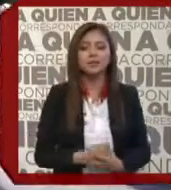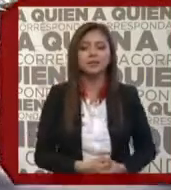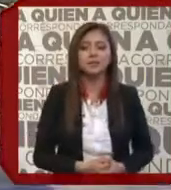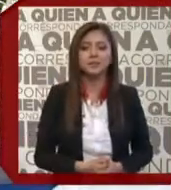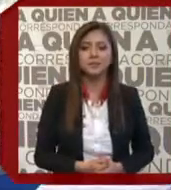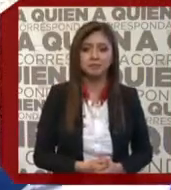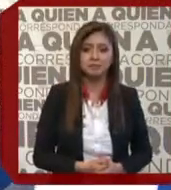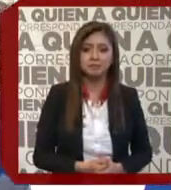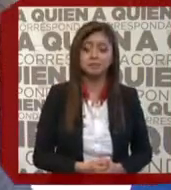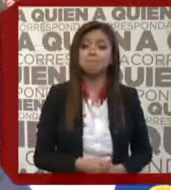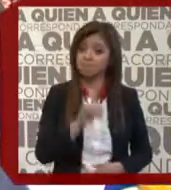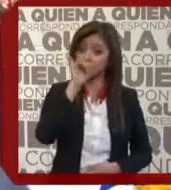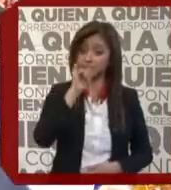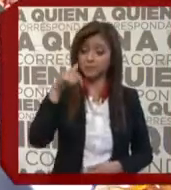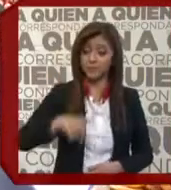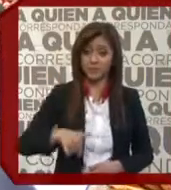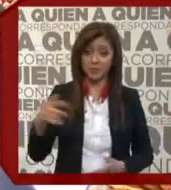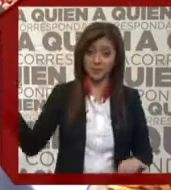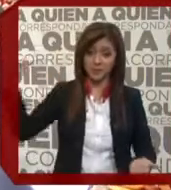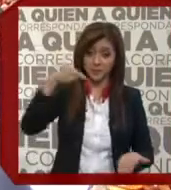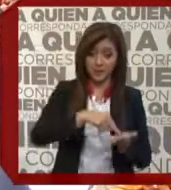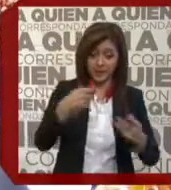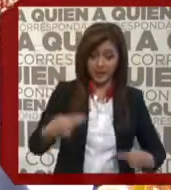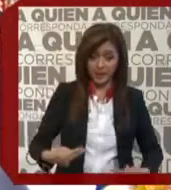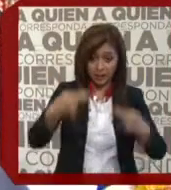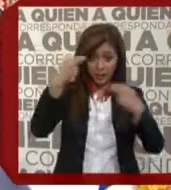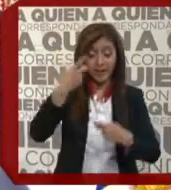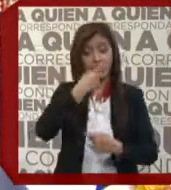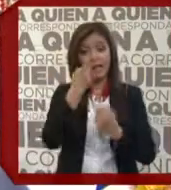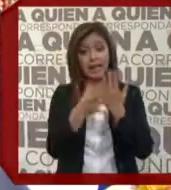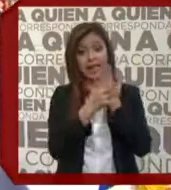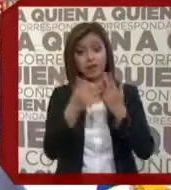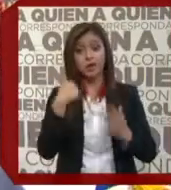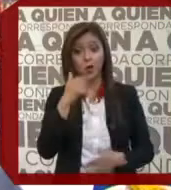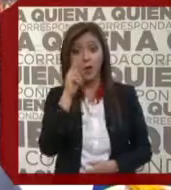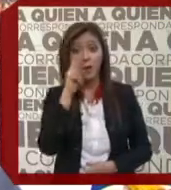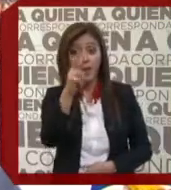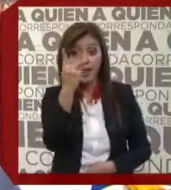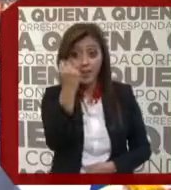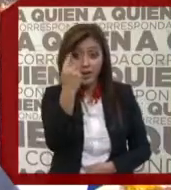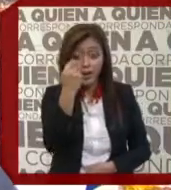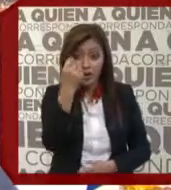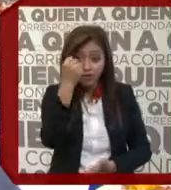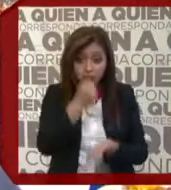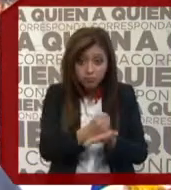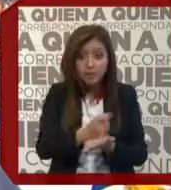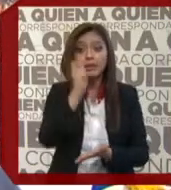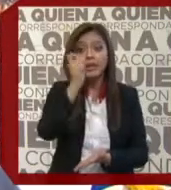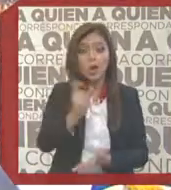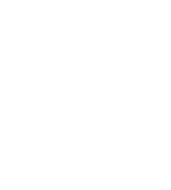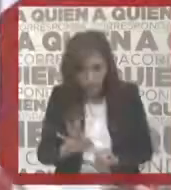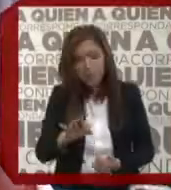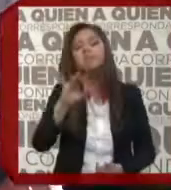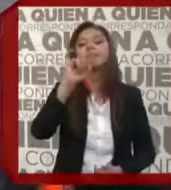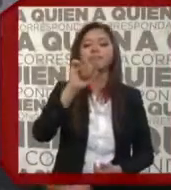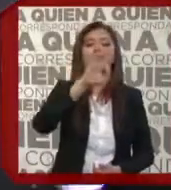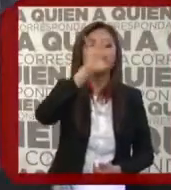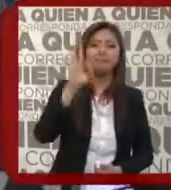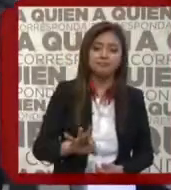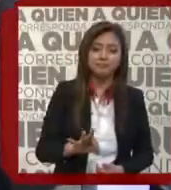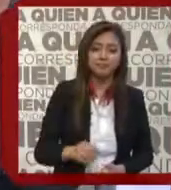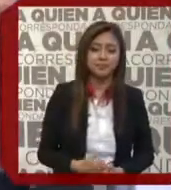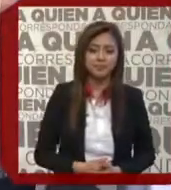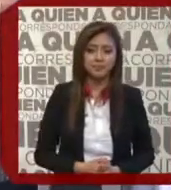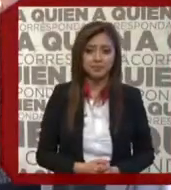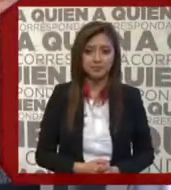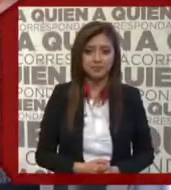los que vayan hoy al negocio y digan que nos vieron aquí en a quien corresponda, les vamos a dar un 20% de descuento en su consumo total. Nos estabas